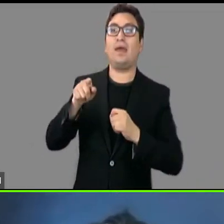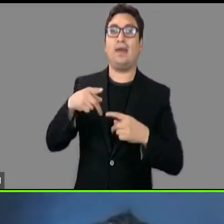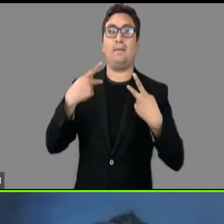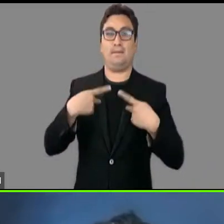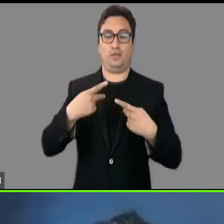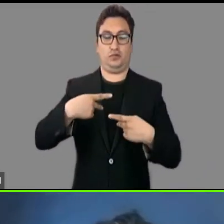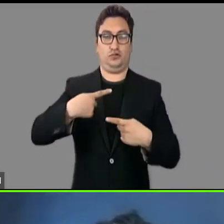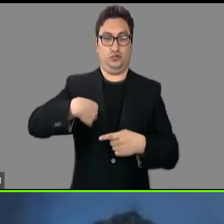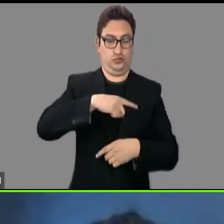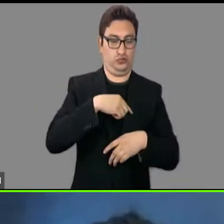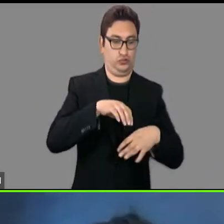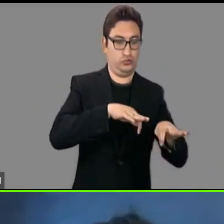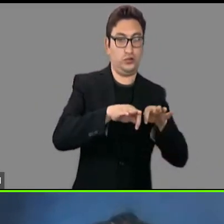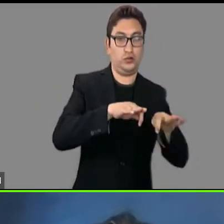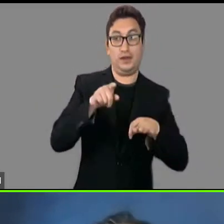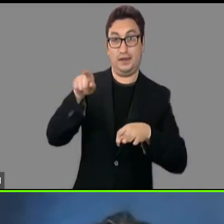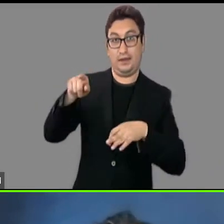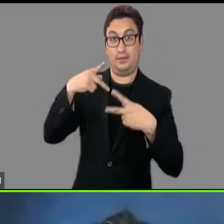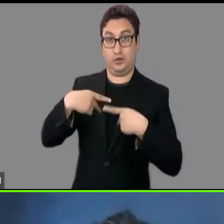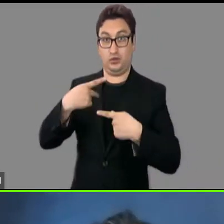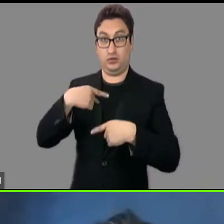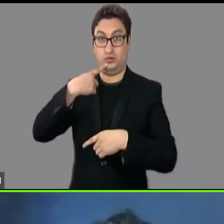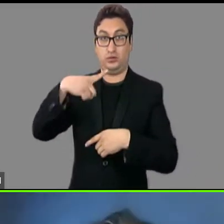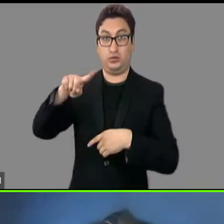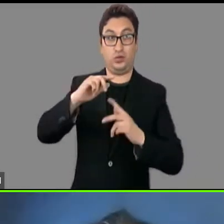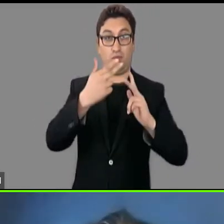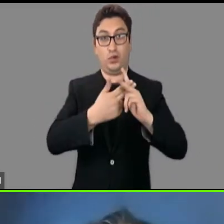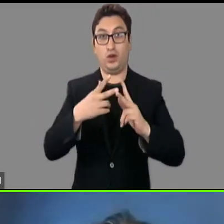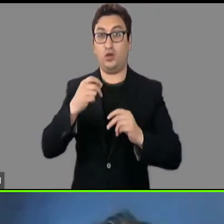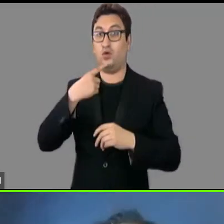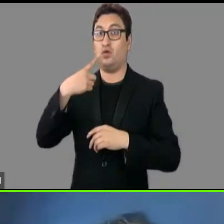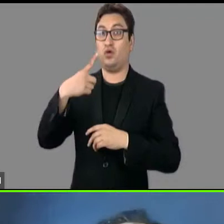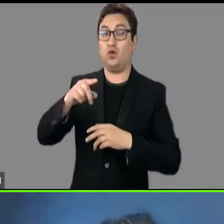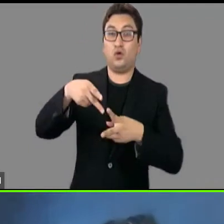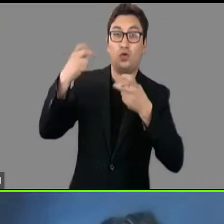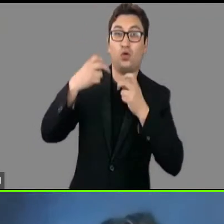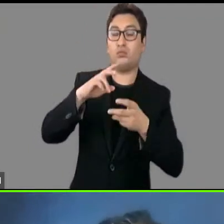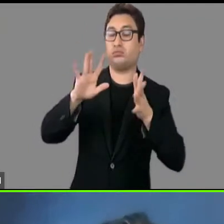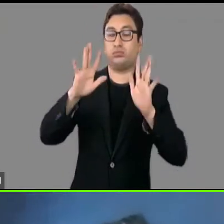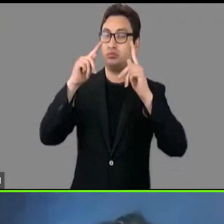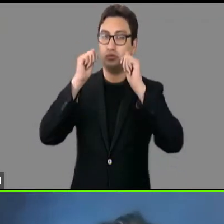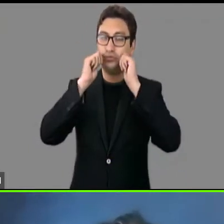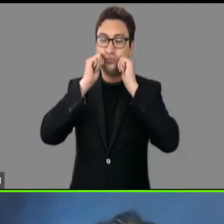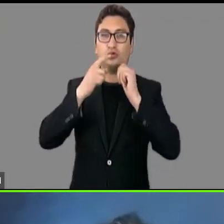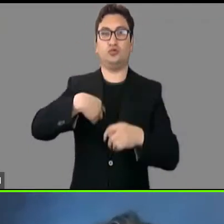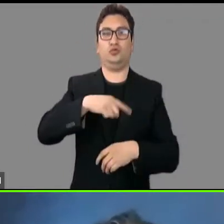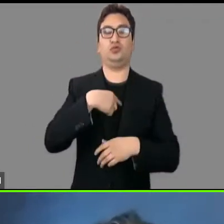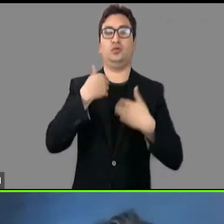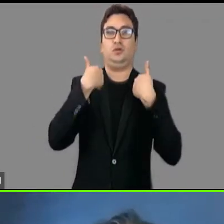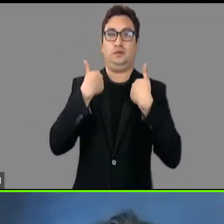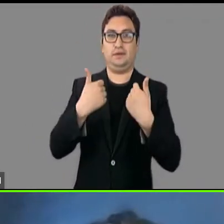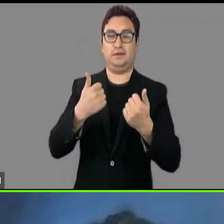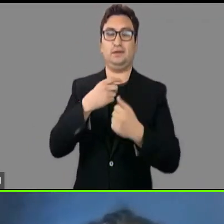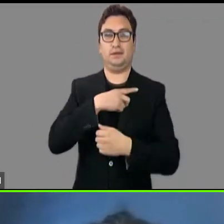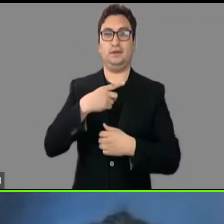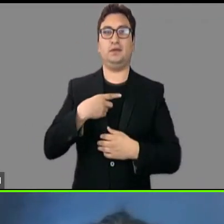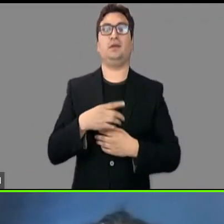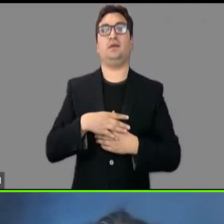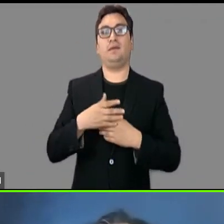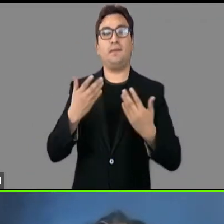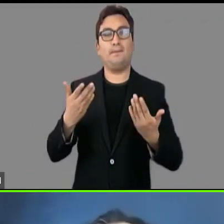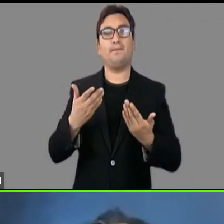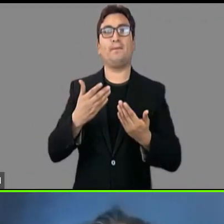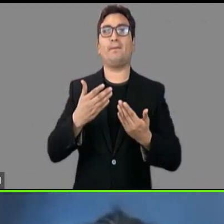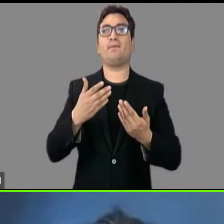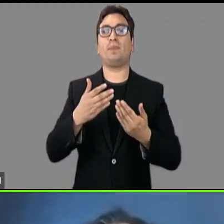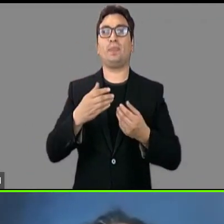está acusada de homicidio o está acusada de un robo, ¿no? Entonces uno tiene que entender, ¿no? Más que tener un bagaje profesional, tiene